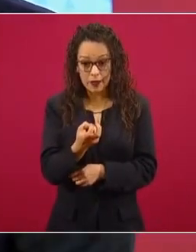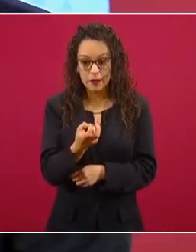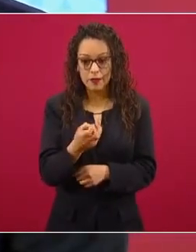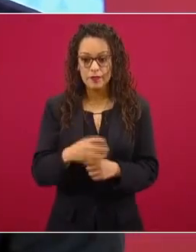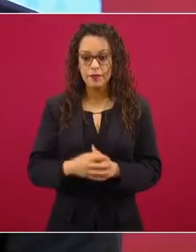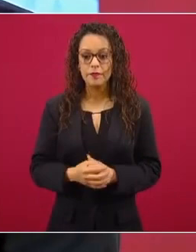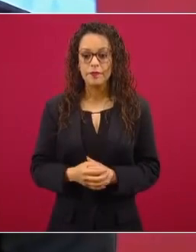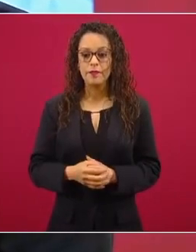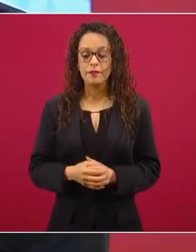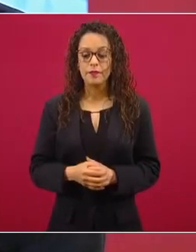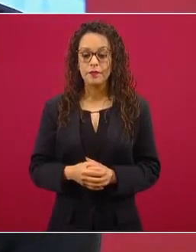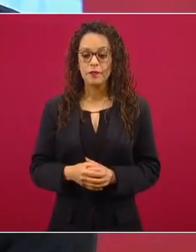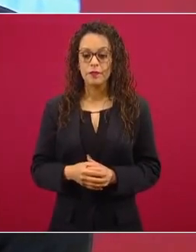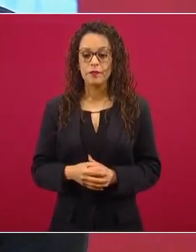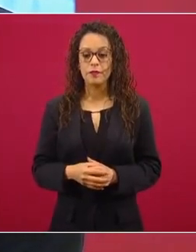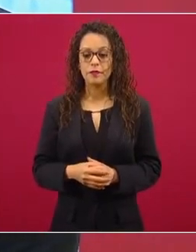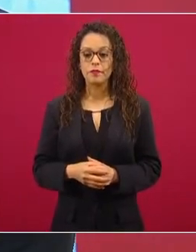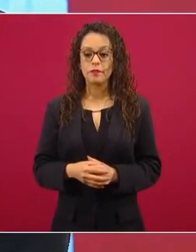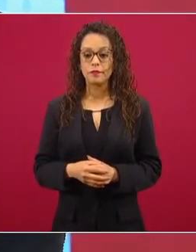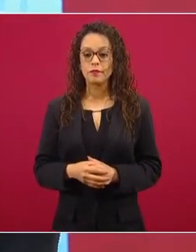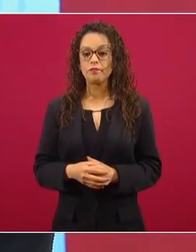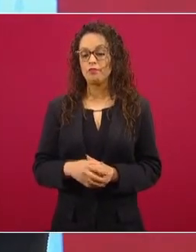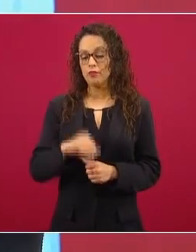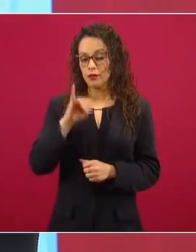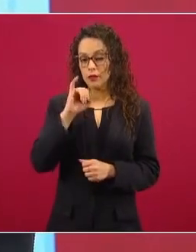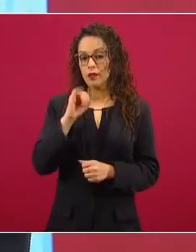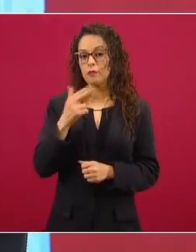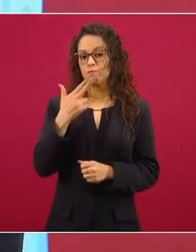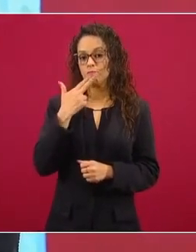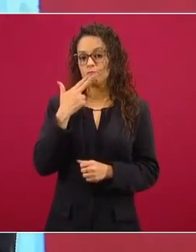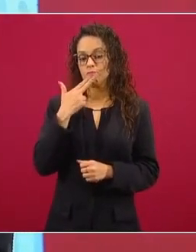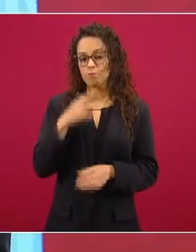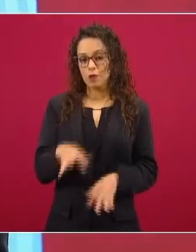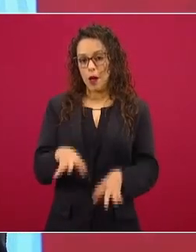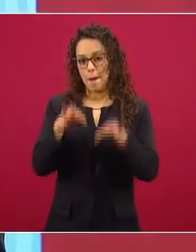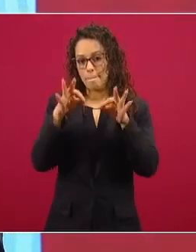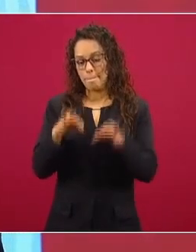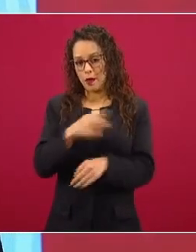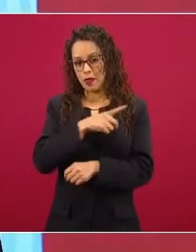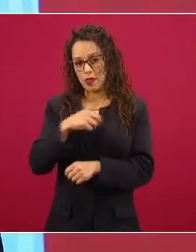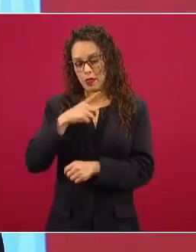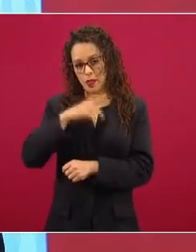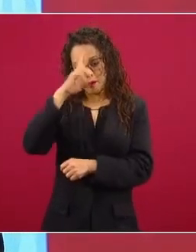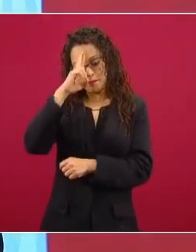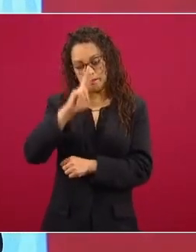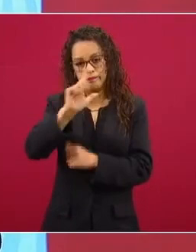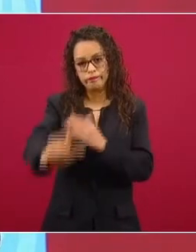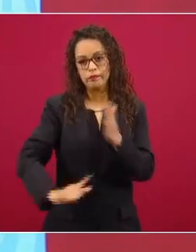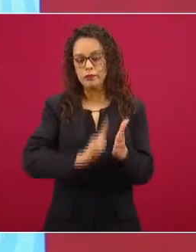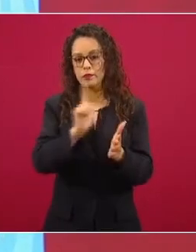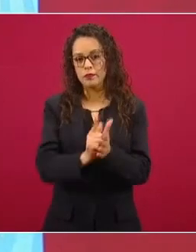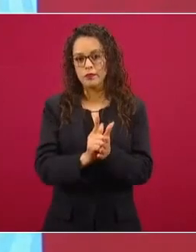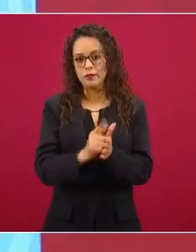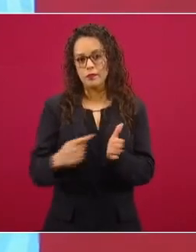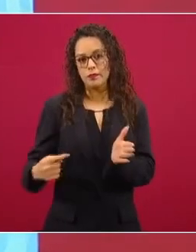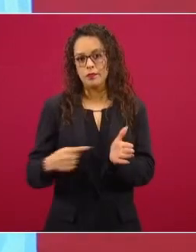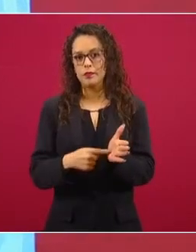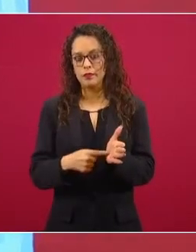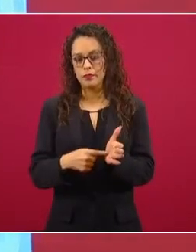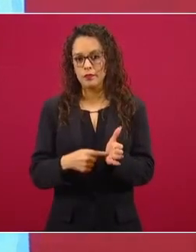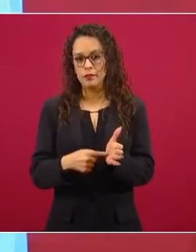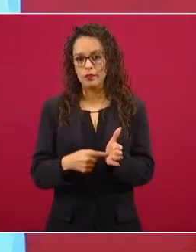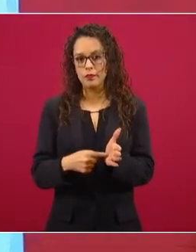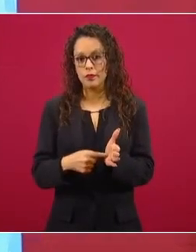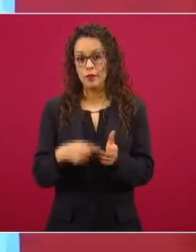sí se está aplicando la ley y no vamos a quitar el dedo del